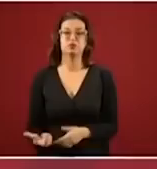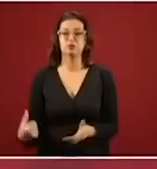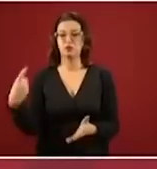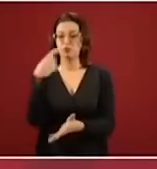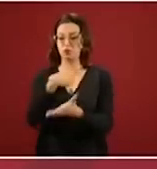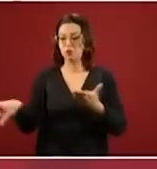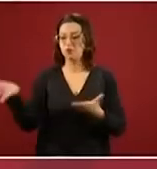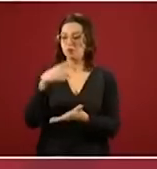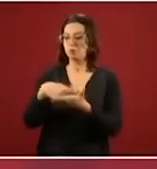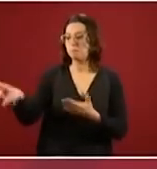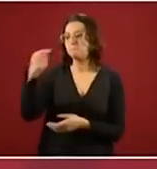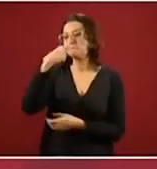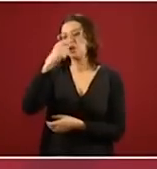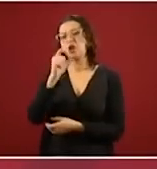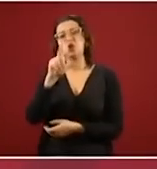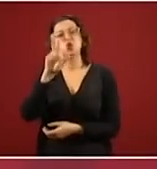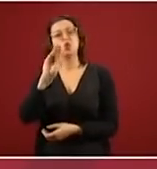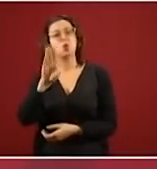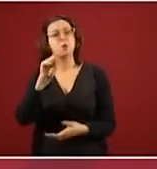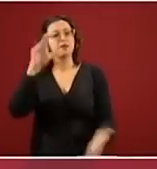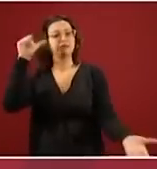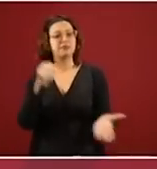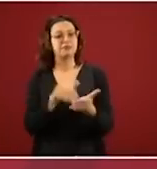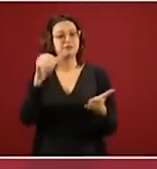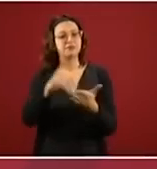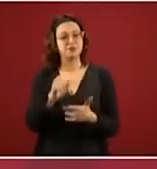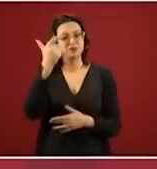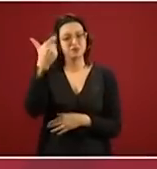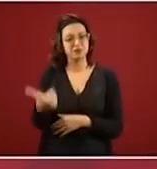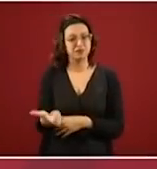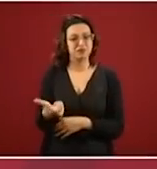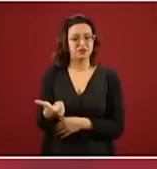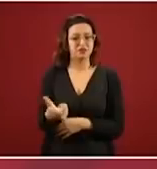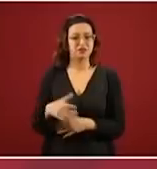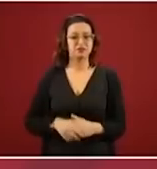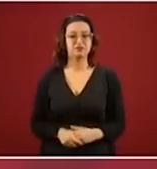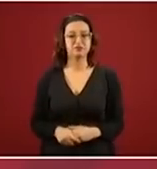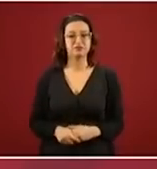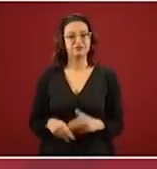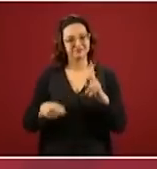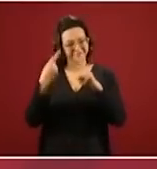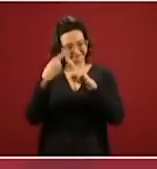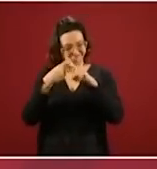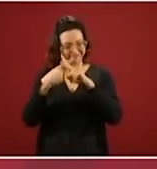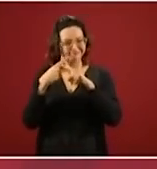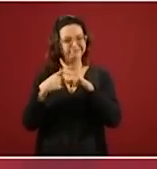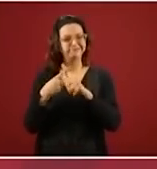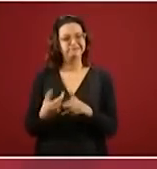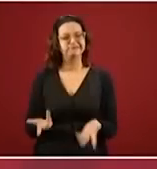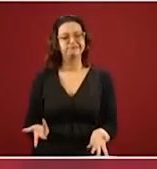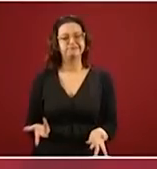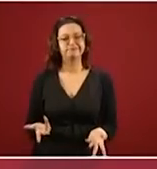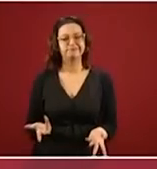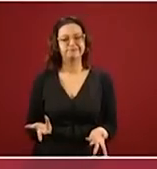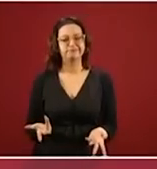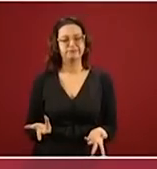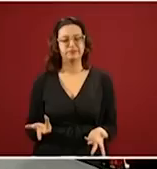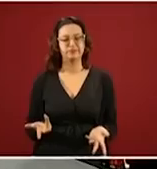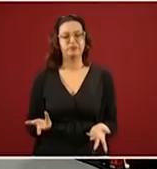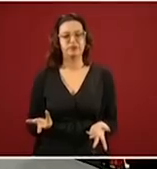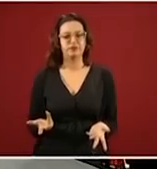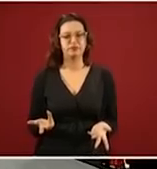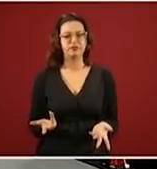de 90 mil millones de pesos pagan las cuentas si